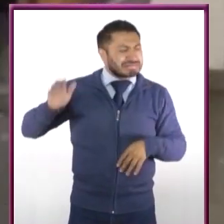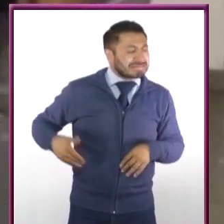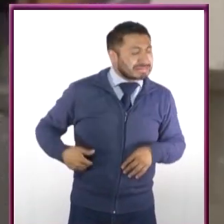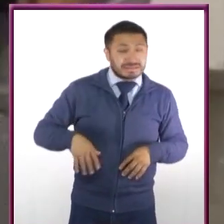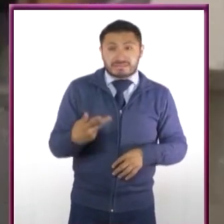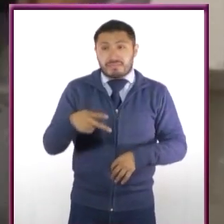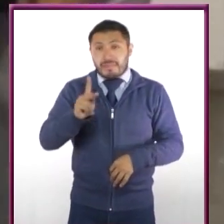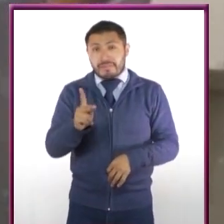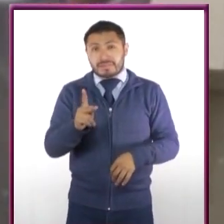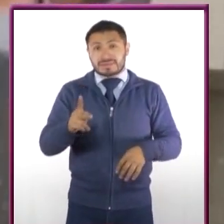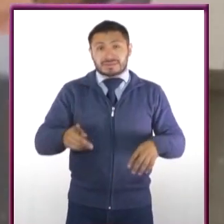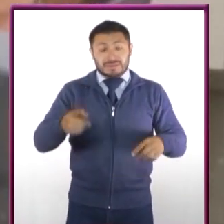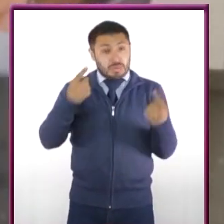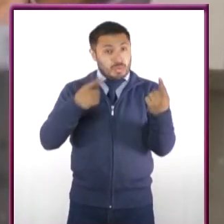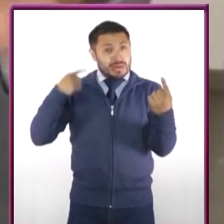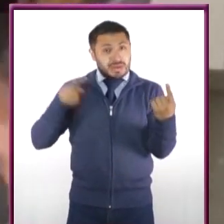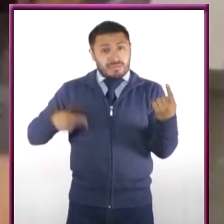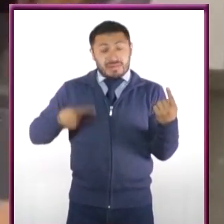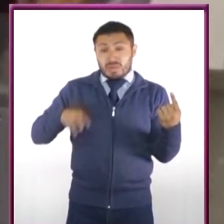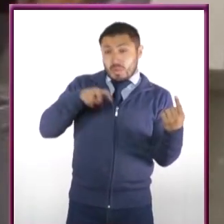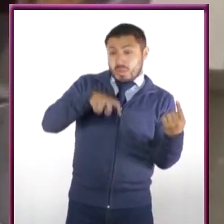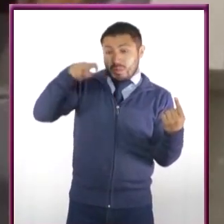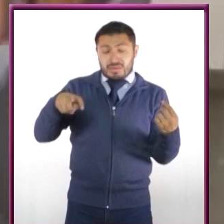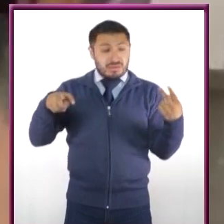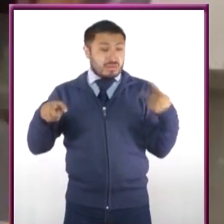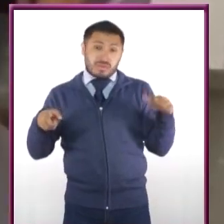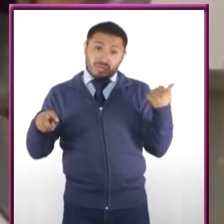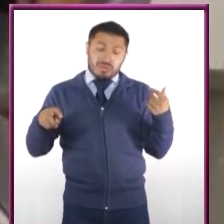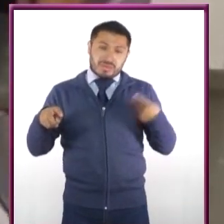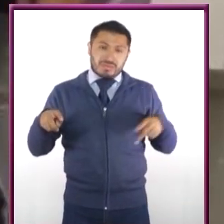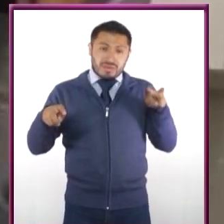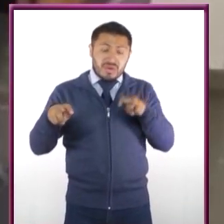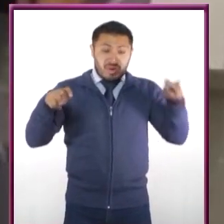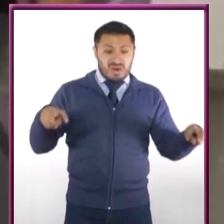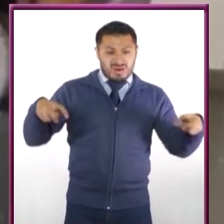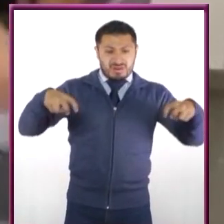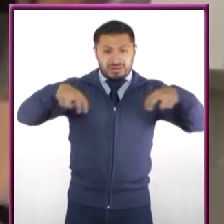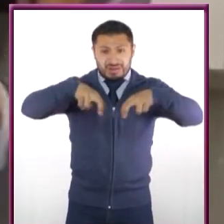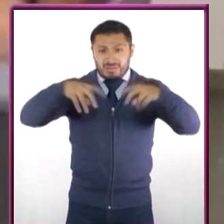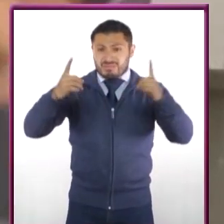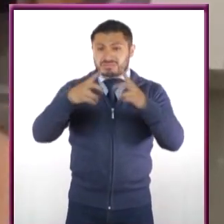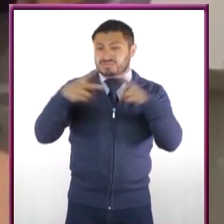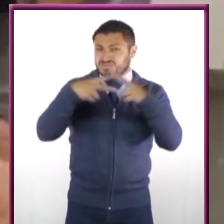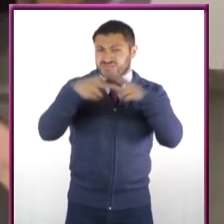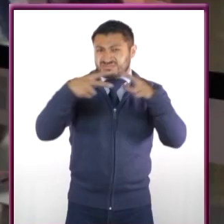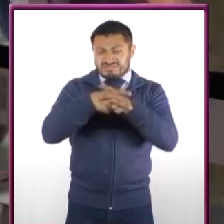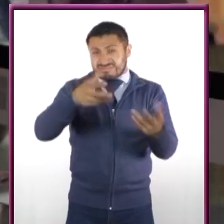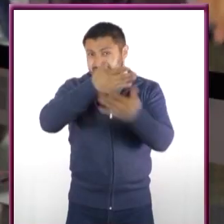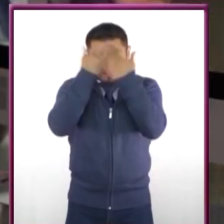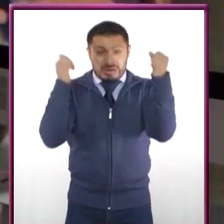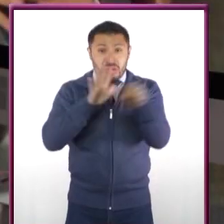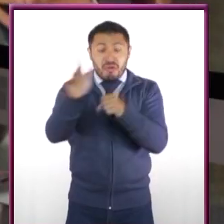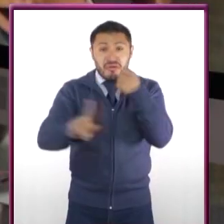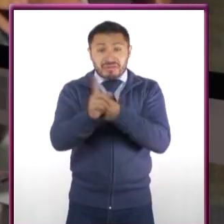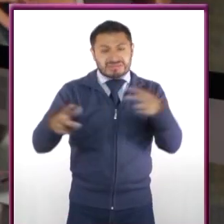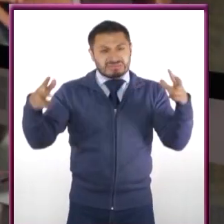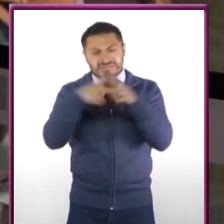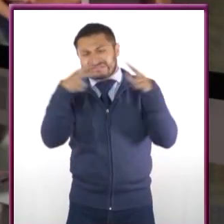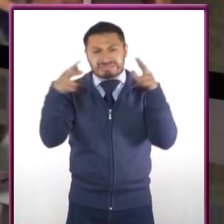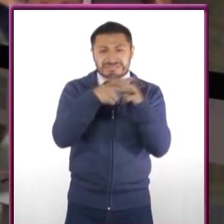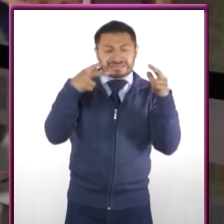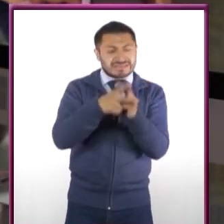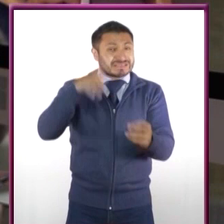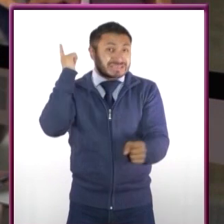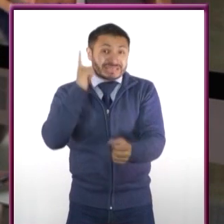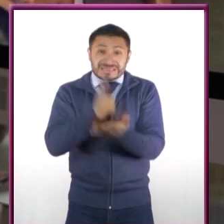más, pero se baja alguien bien enojado y no sabe, y el otro responde también bien enojado y no supieron ni qué pasó, se agarraron a golpes y hubo